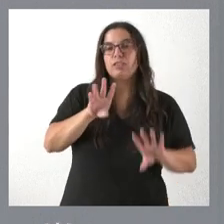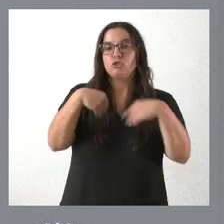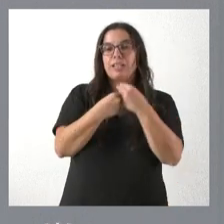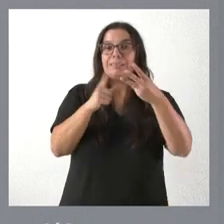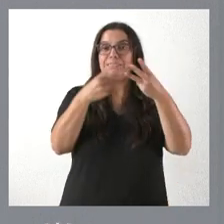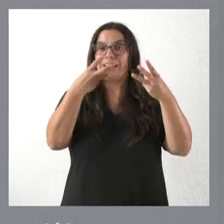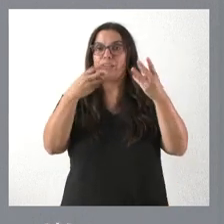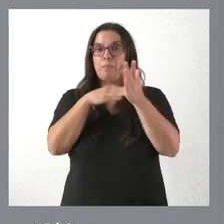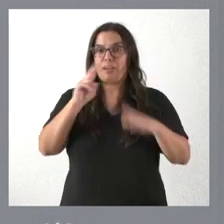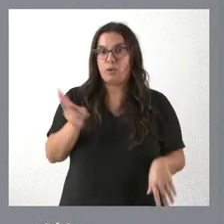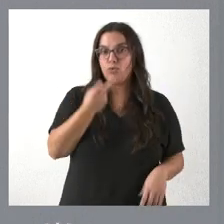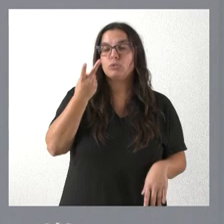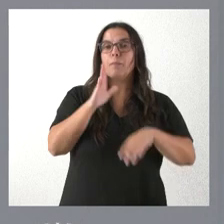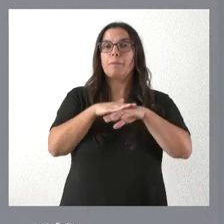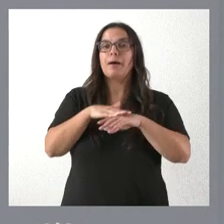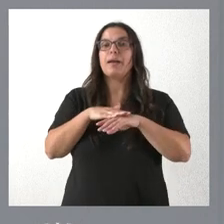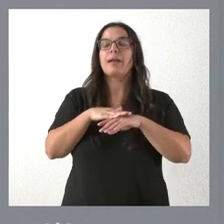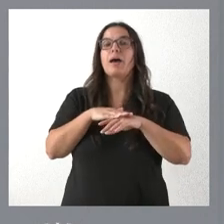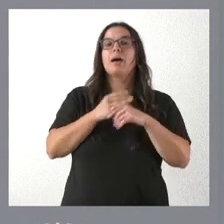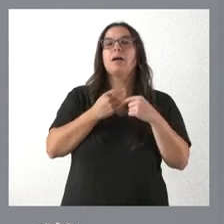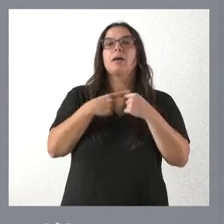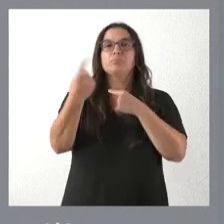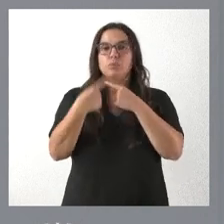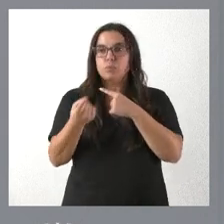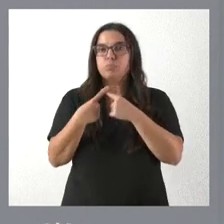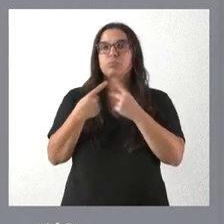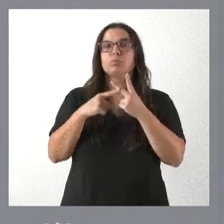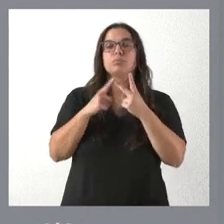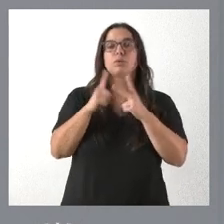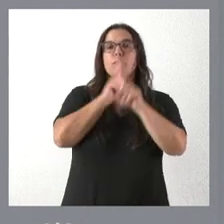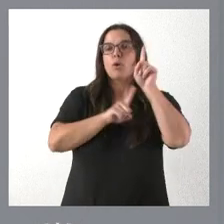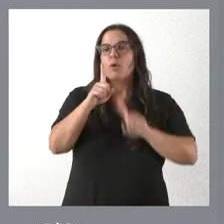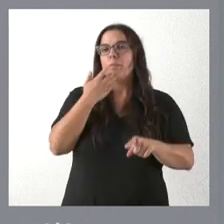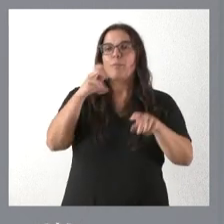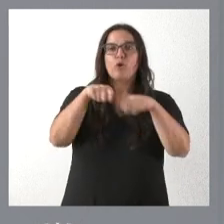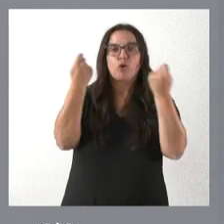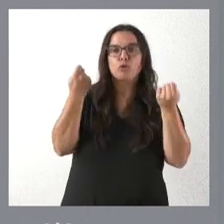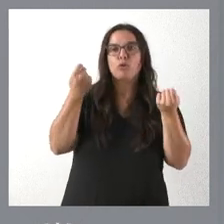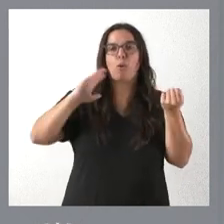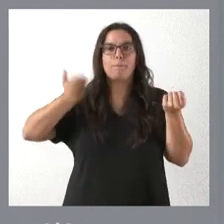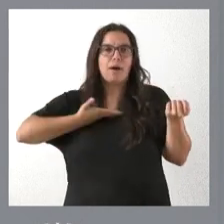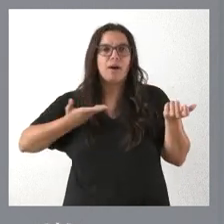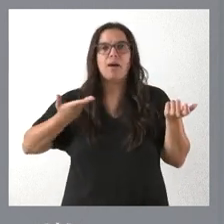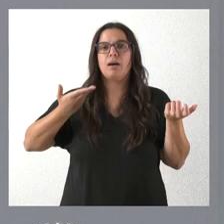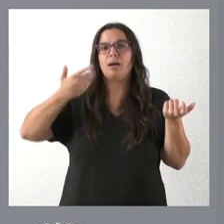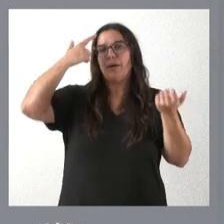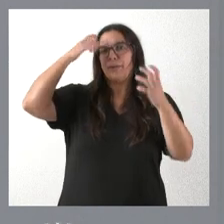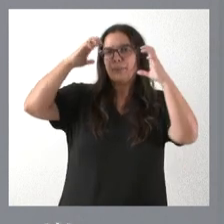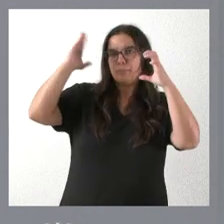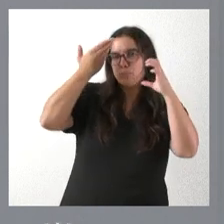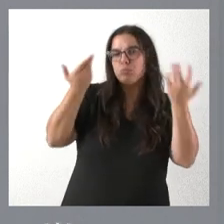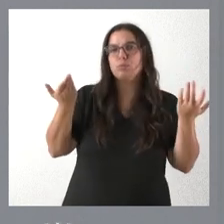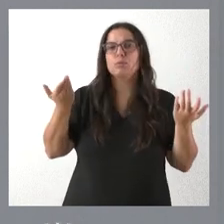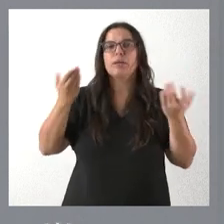euros para la rehabilitación ambulatoria para problemas tales como fracturas traumatismos craneofálicos